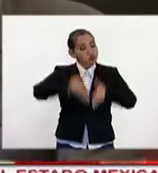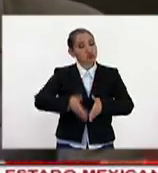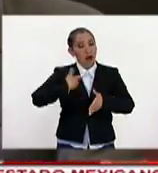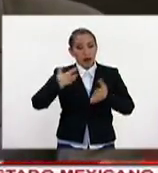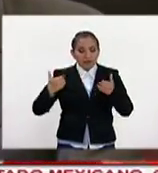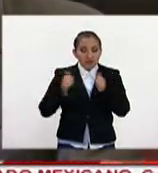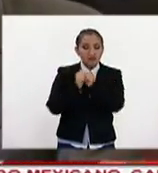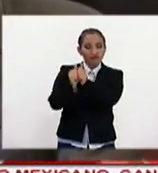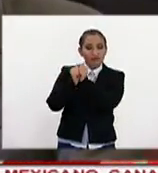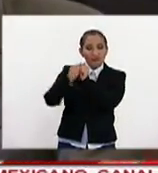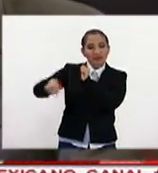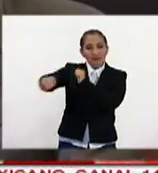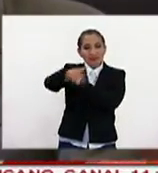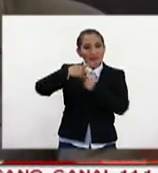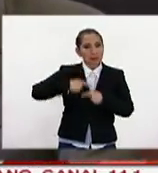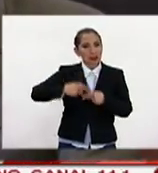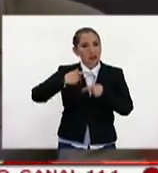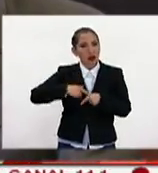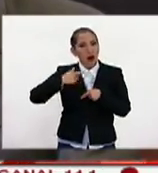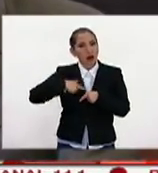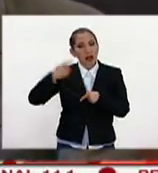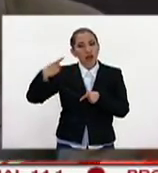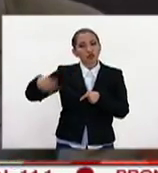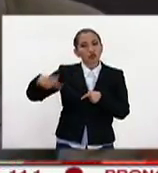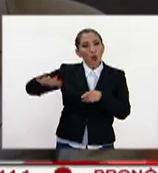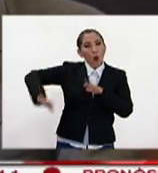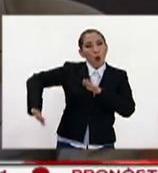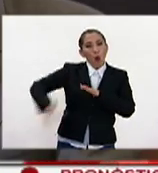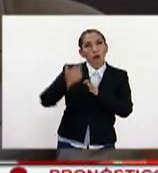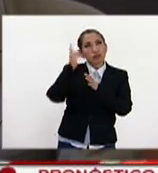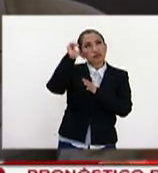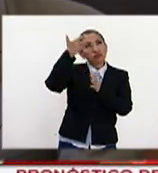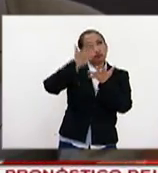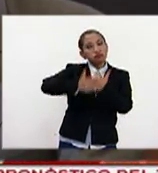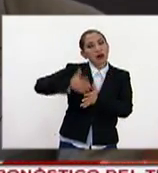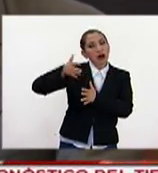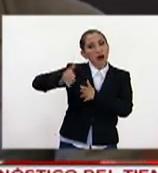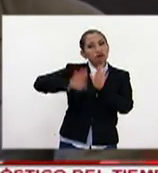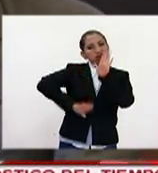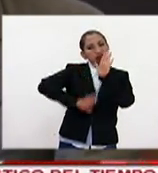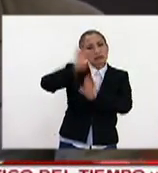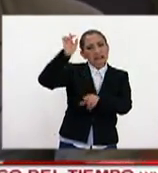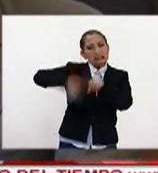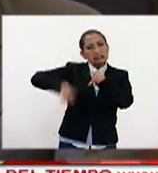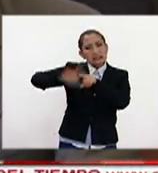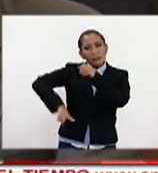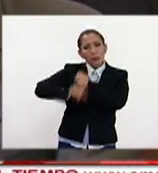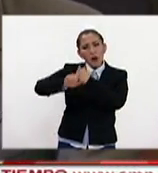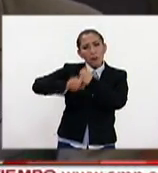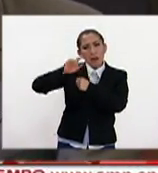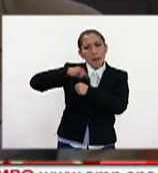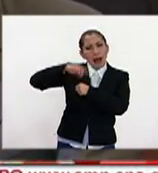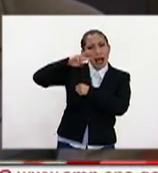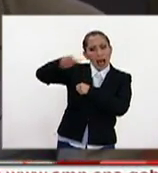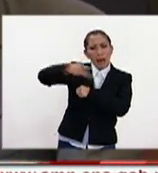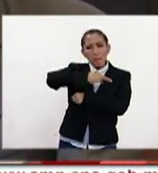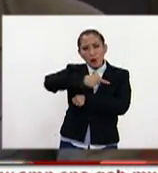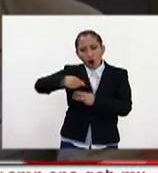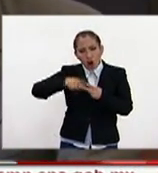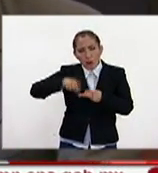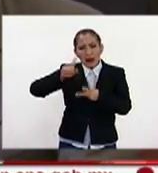al lado de la sociedad en la esperanza de superar las condiciones prevalecientes de